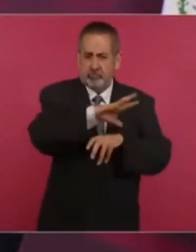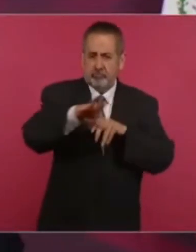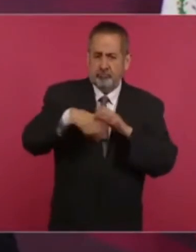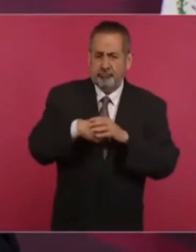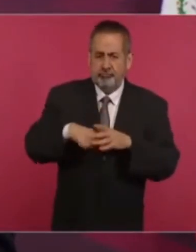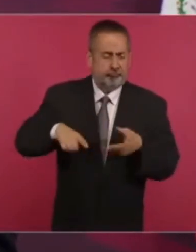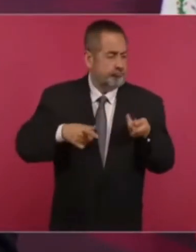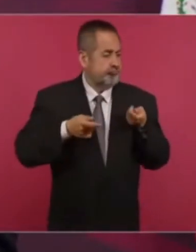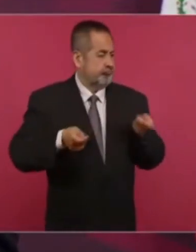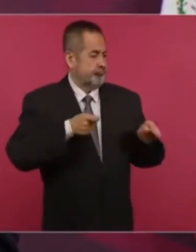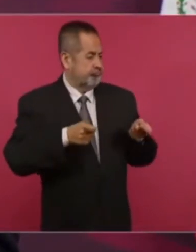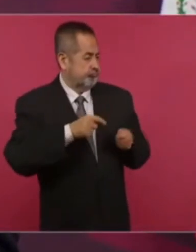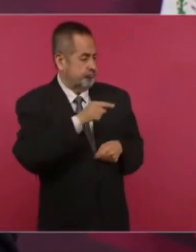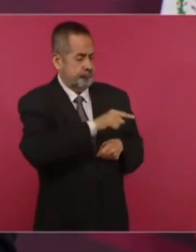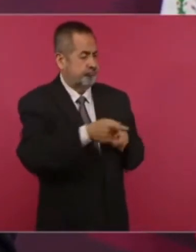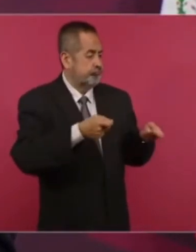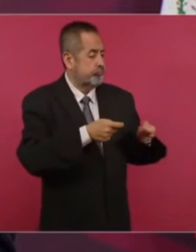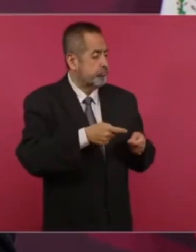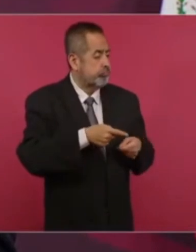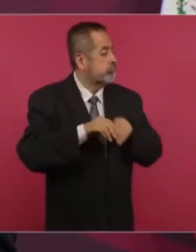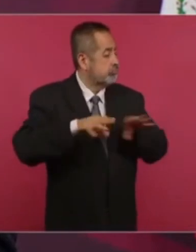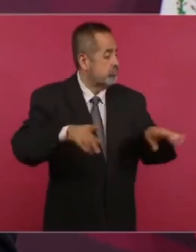todo controlado.